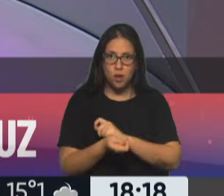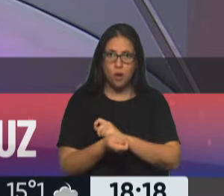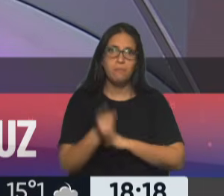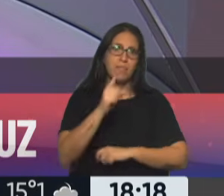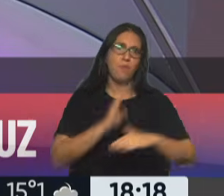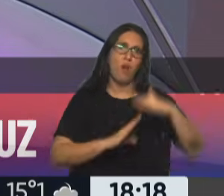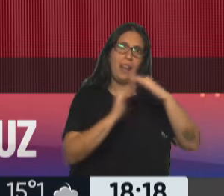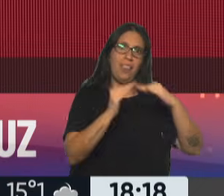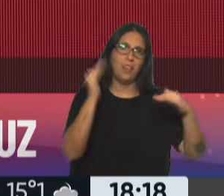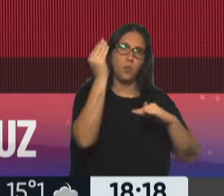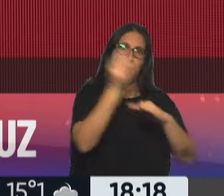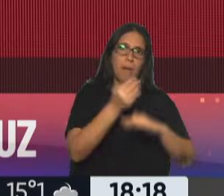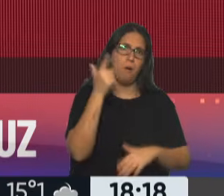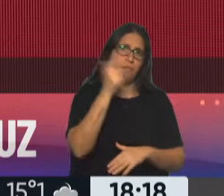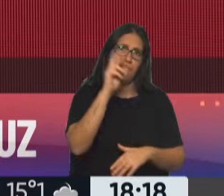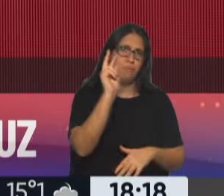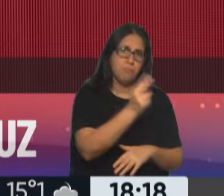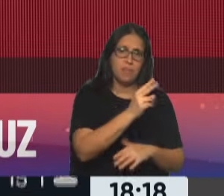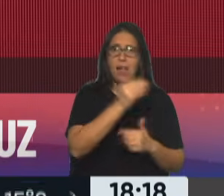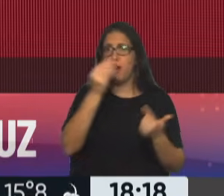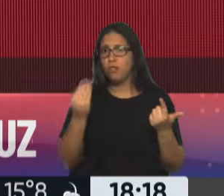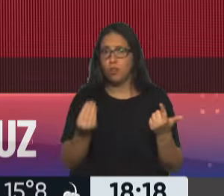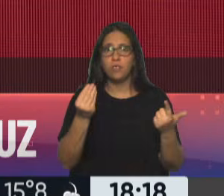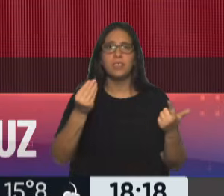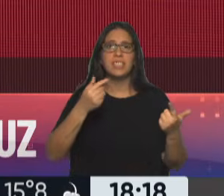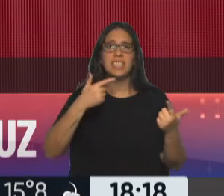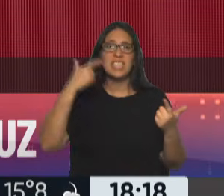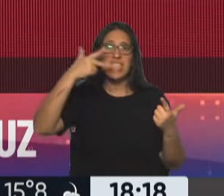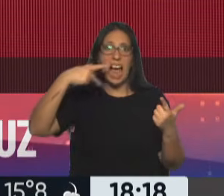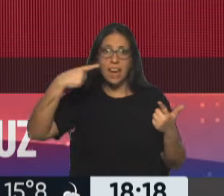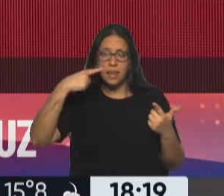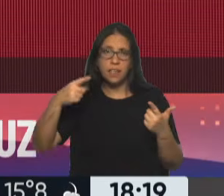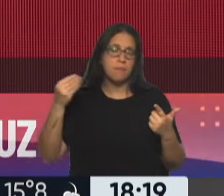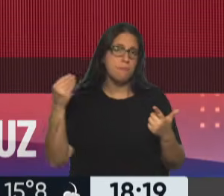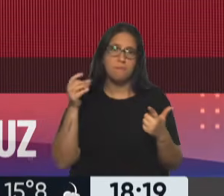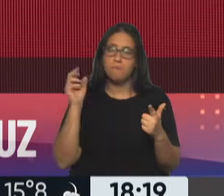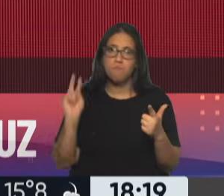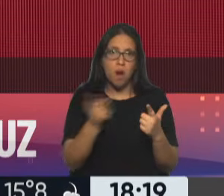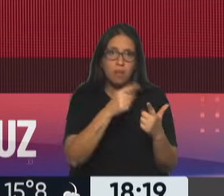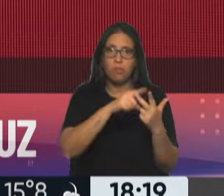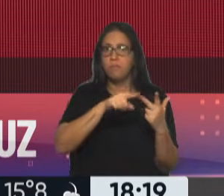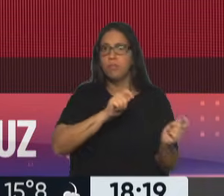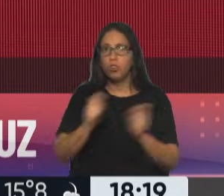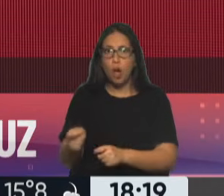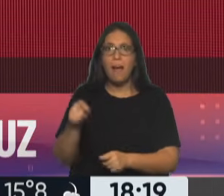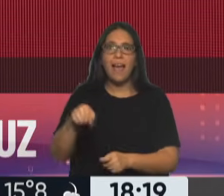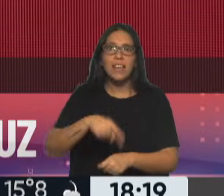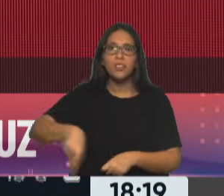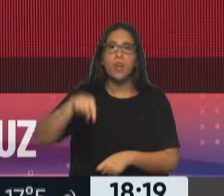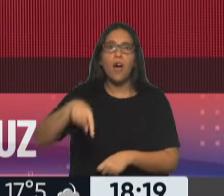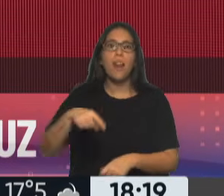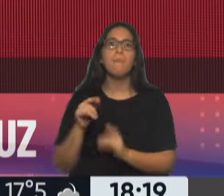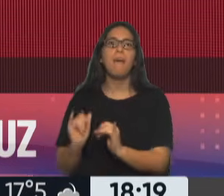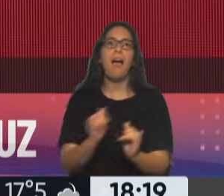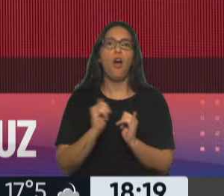propio líder supremo, pero también a Ali Larijani, digamos, a esos perfiles, lo que le dio al régimen es, ahora tiene perfiles más